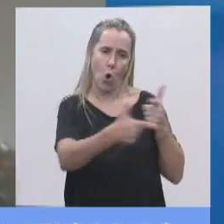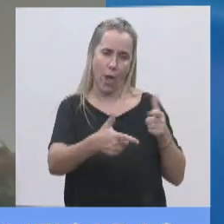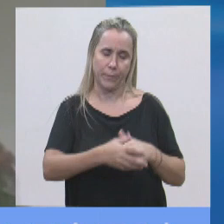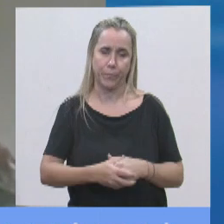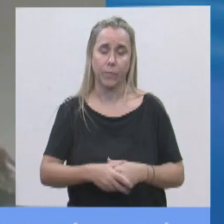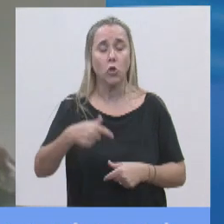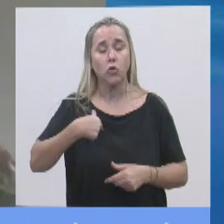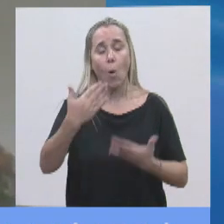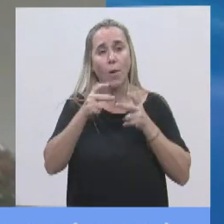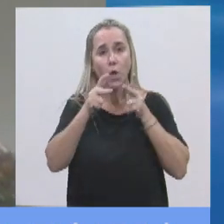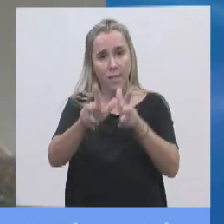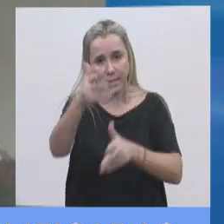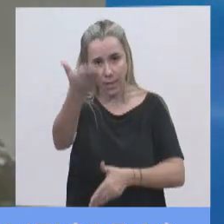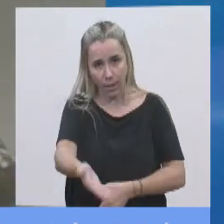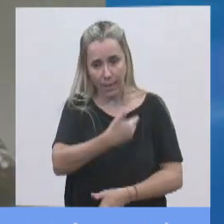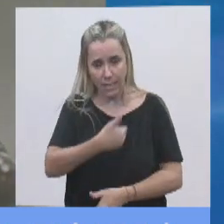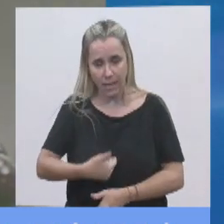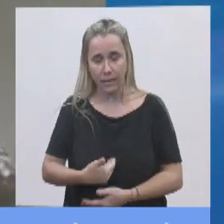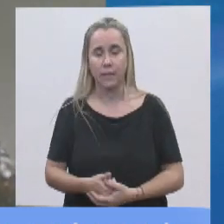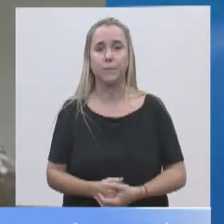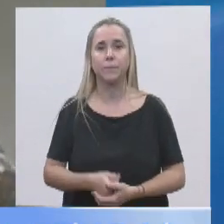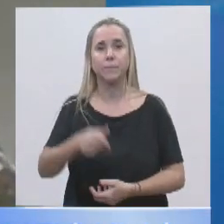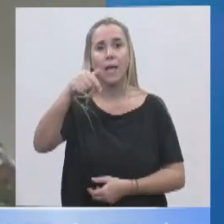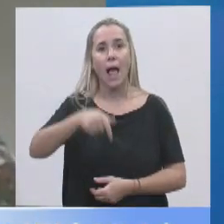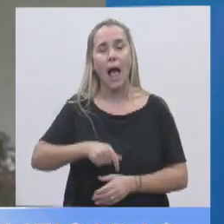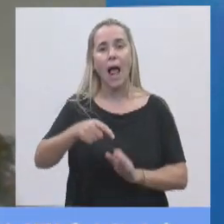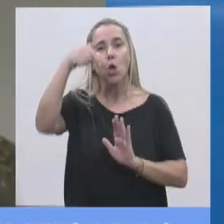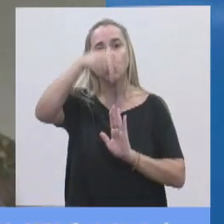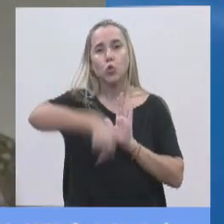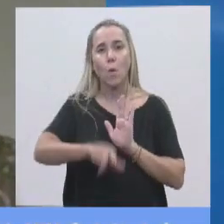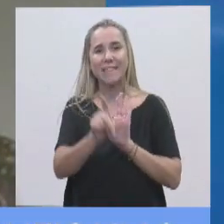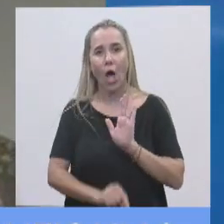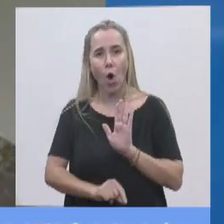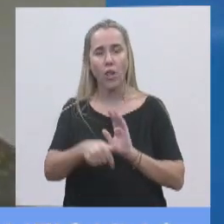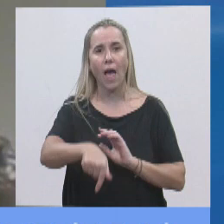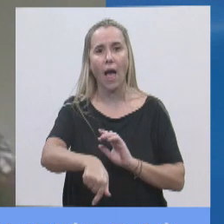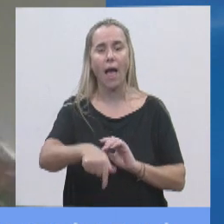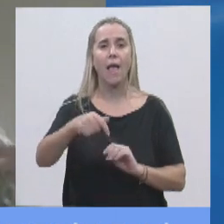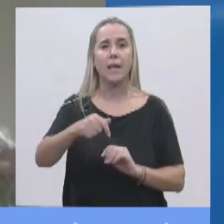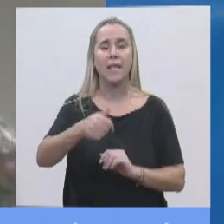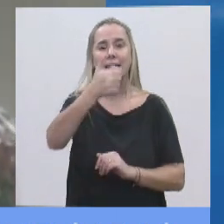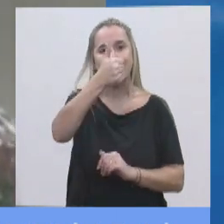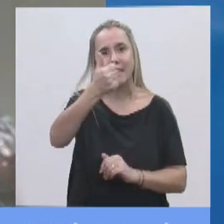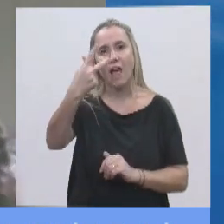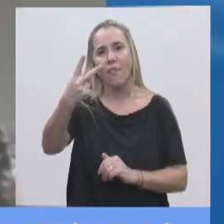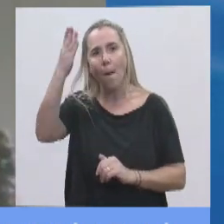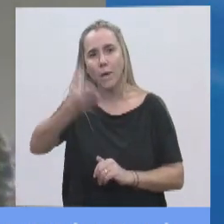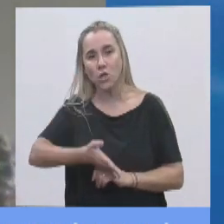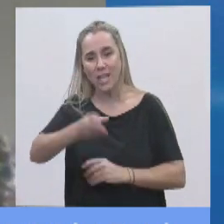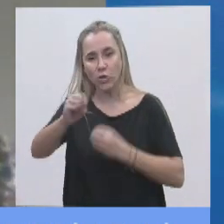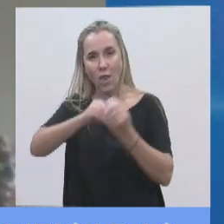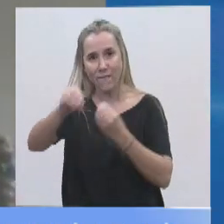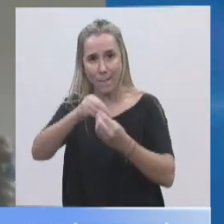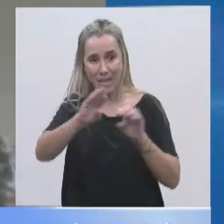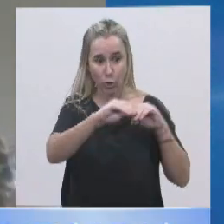puedo decir, señora presidenta, que en la Patagonia el 62% de las